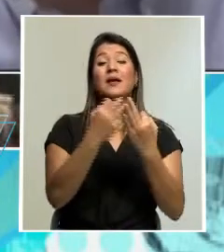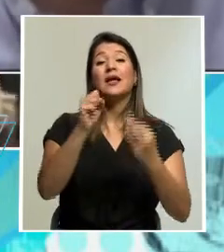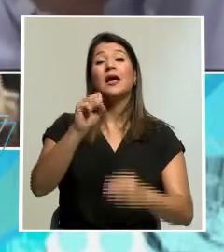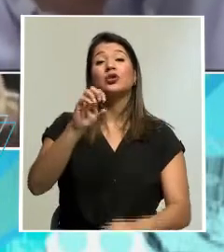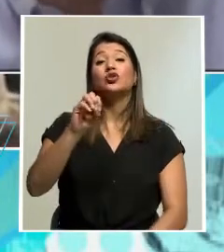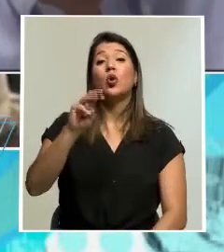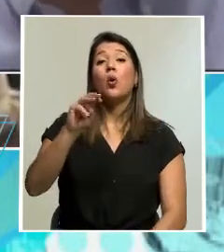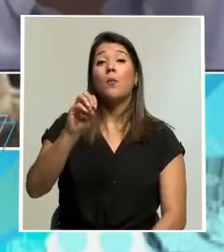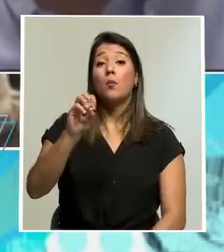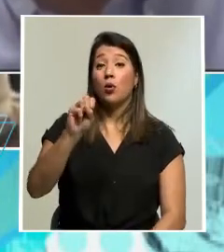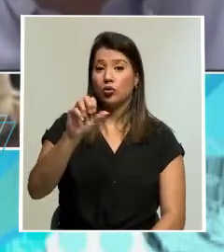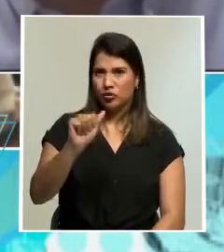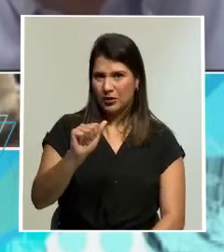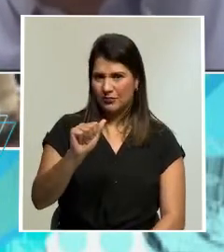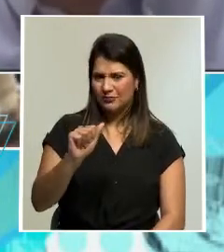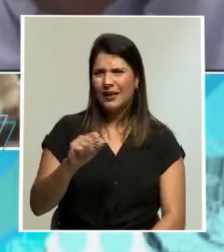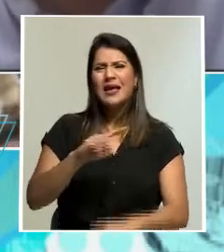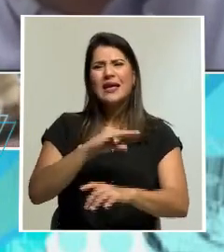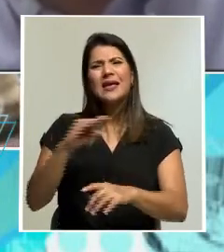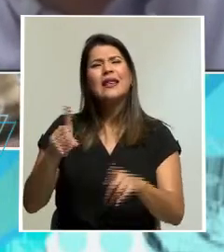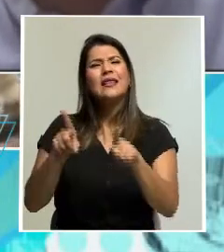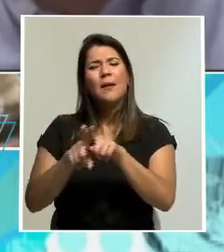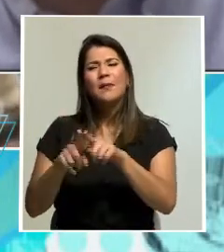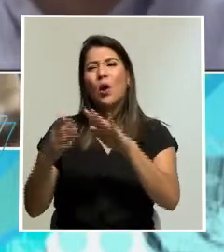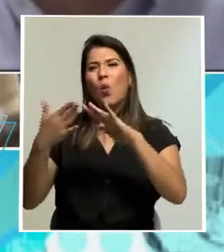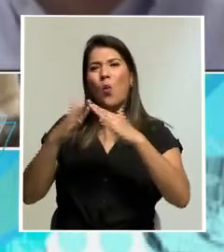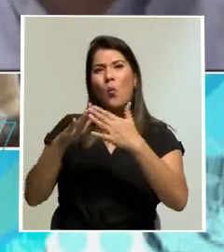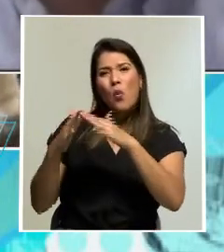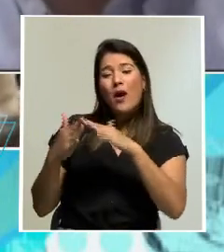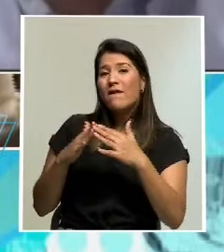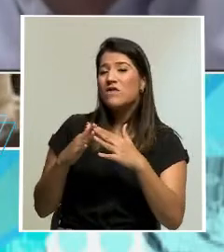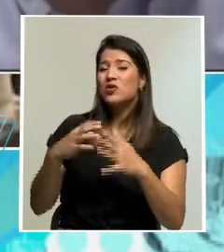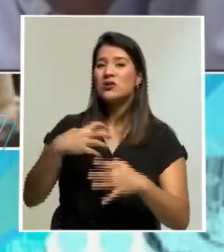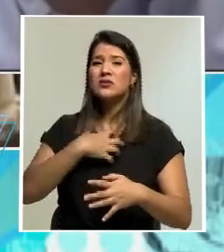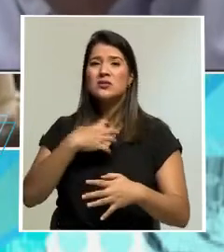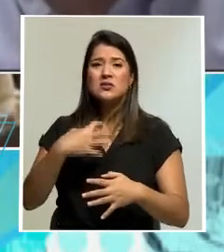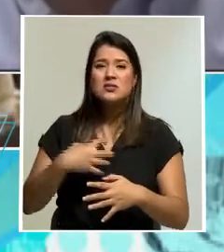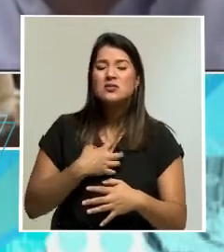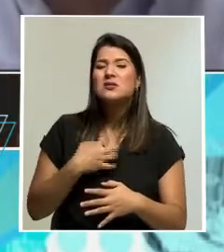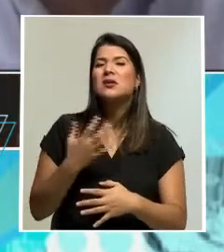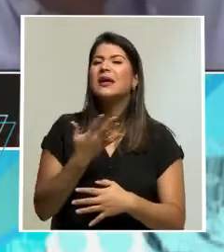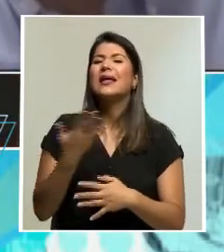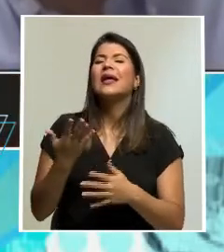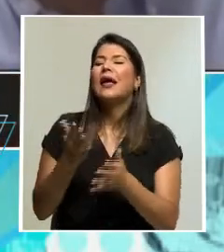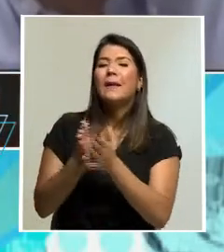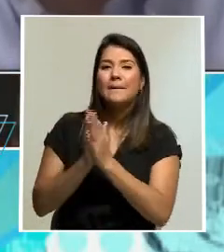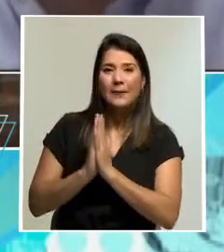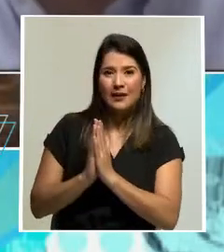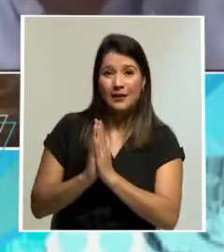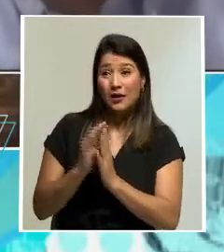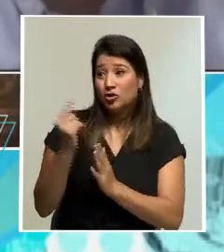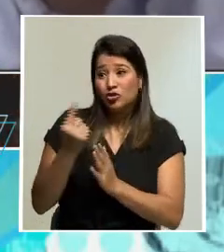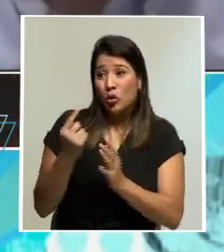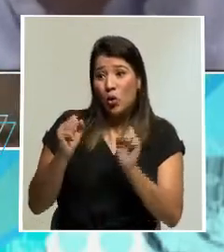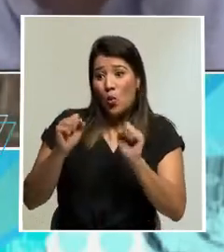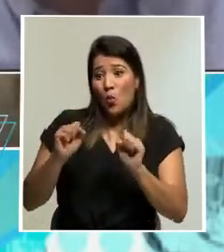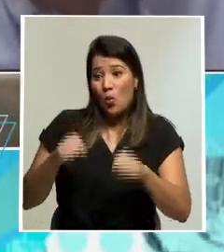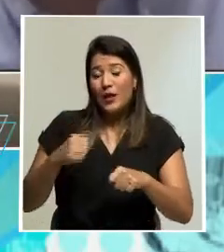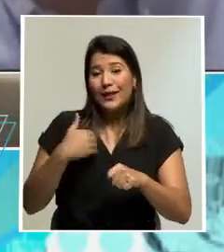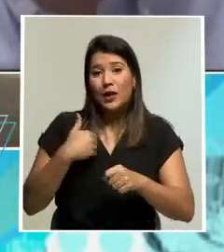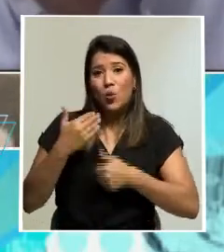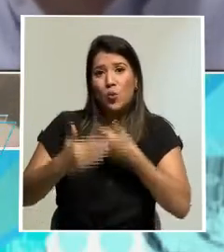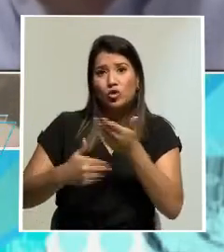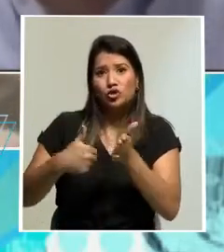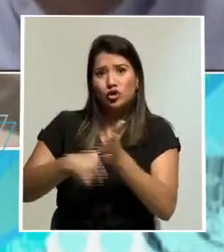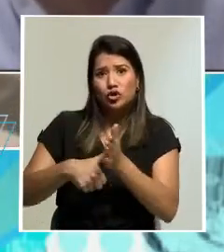por el otro lado un pueblo mayoritario que lo que está reclamando es simplemente elecciones libres,